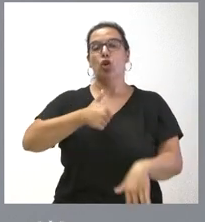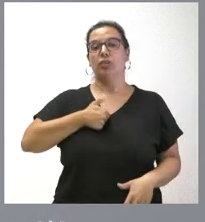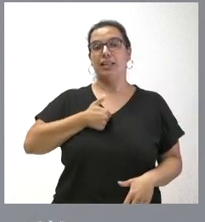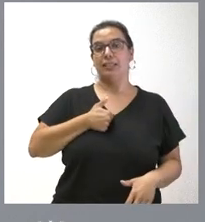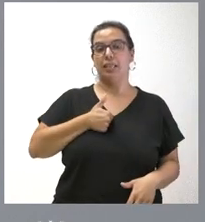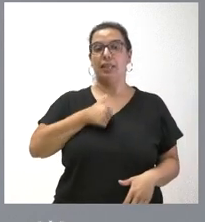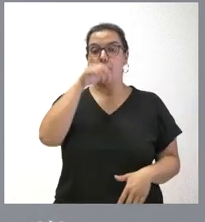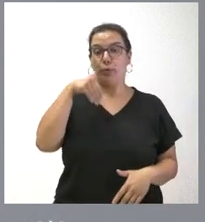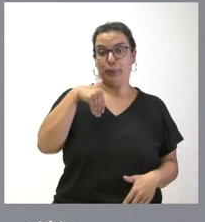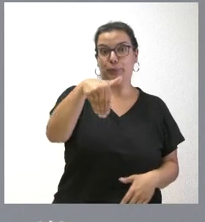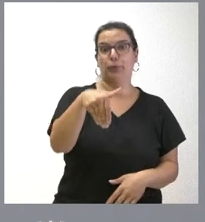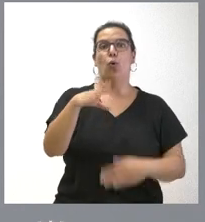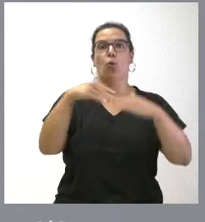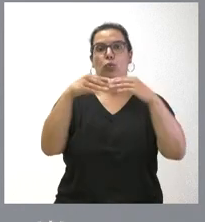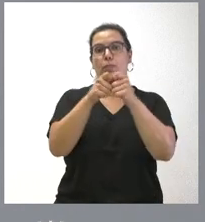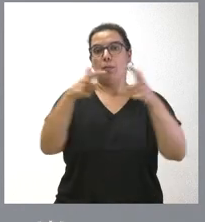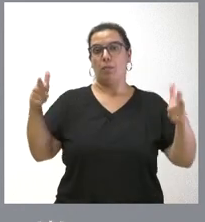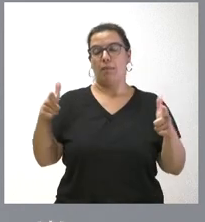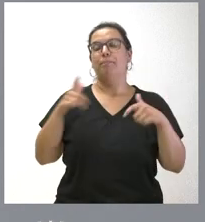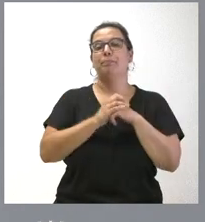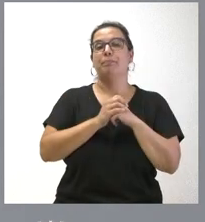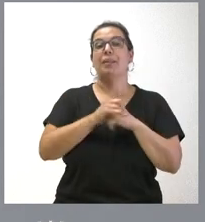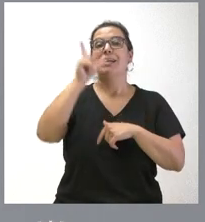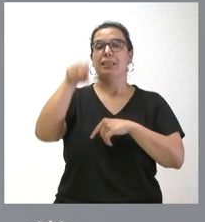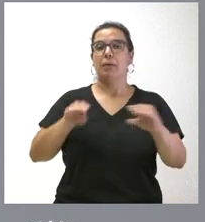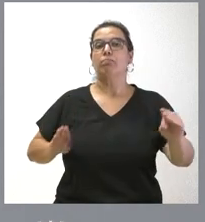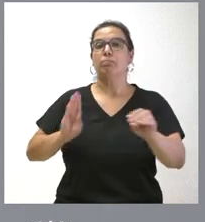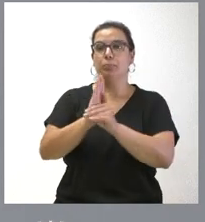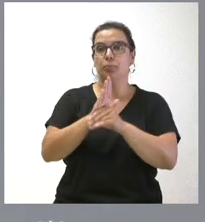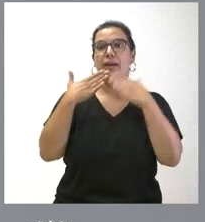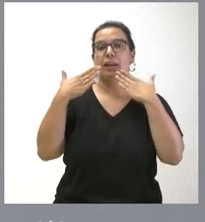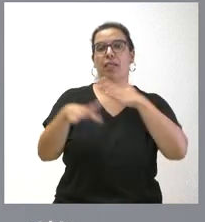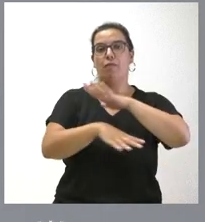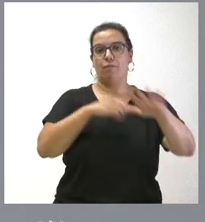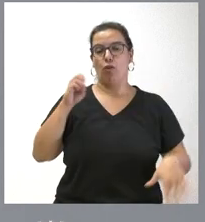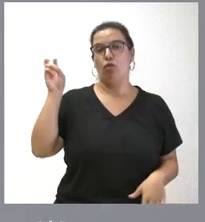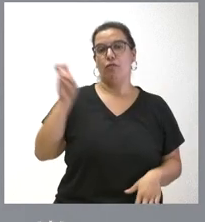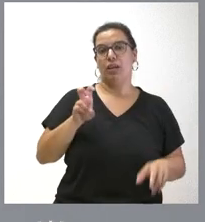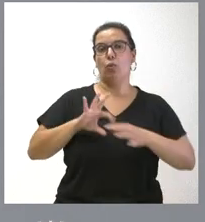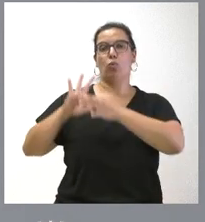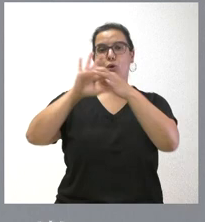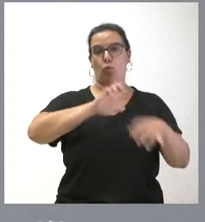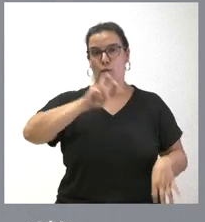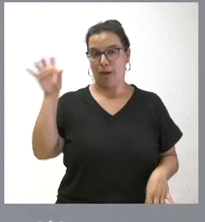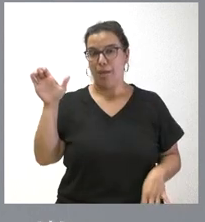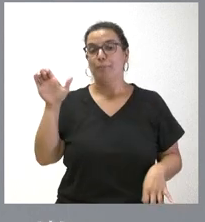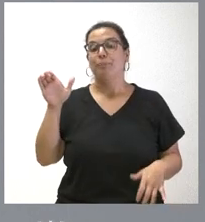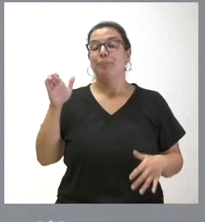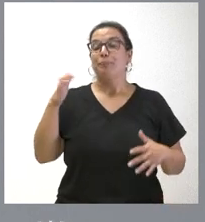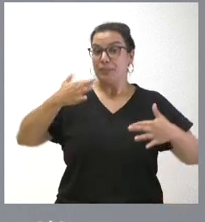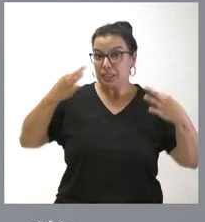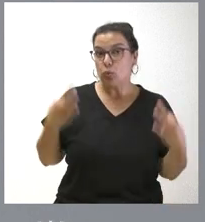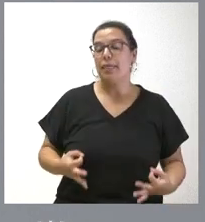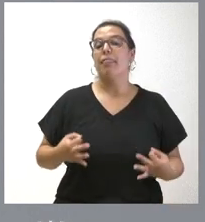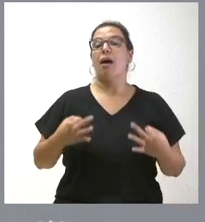futuro incremento de usuarios en materia de teleasistencia también se financia con fondos procedentes de la Unión Europea se garantiza la